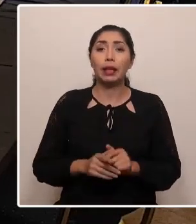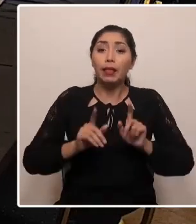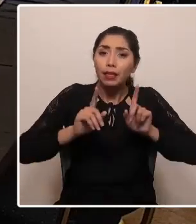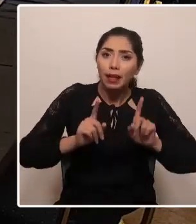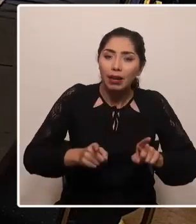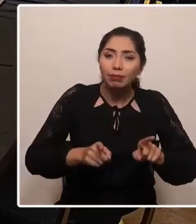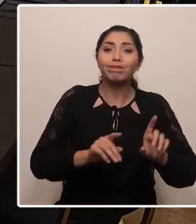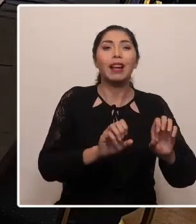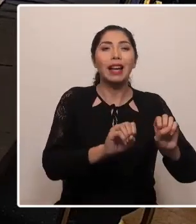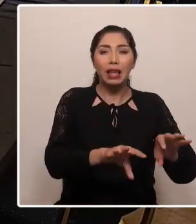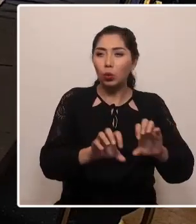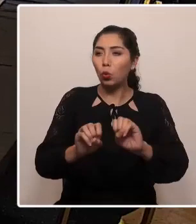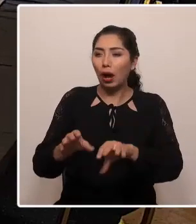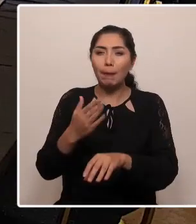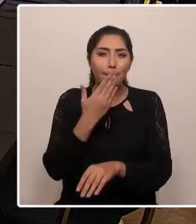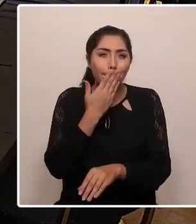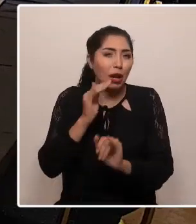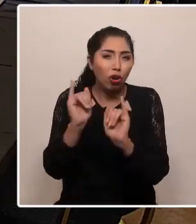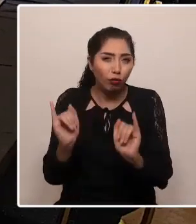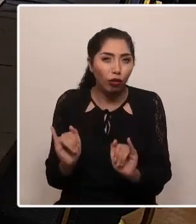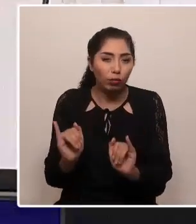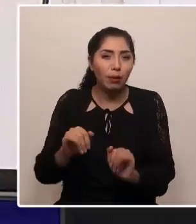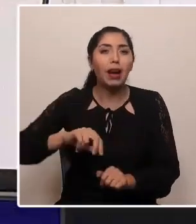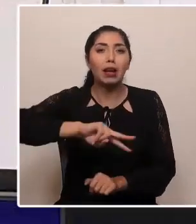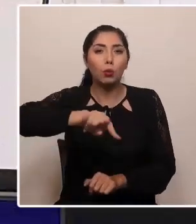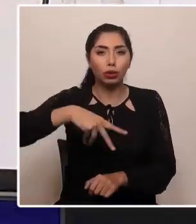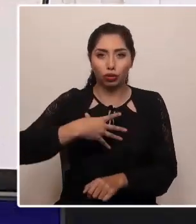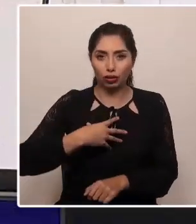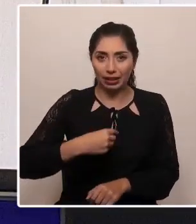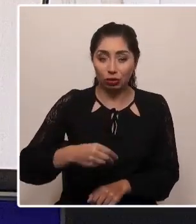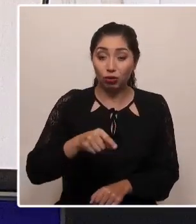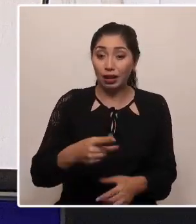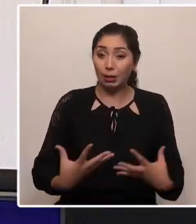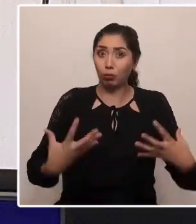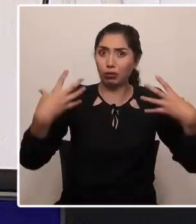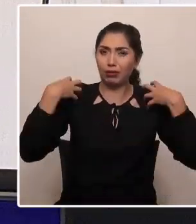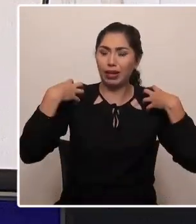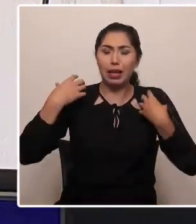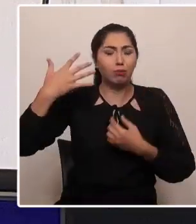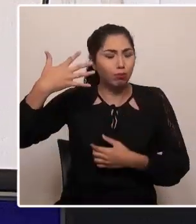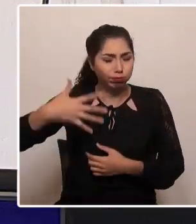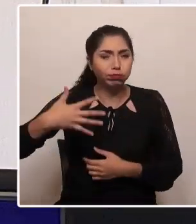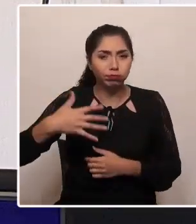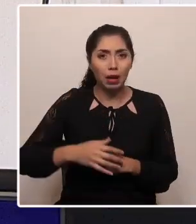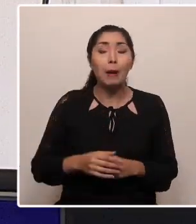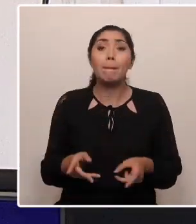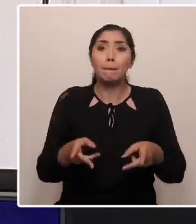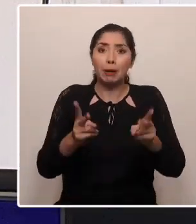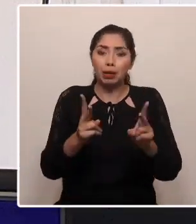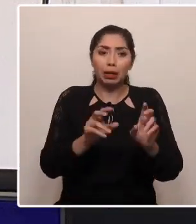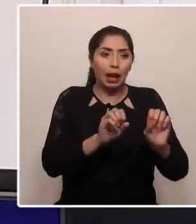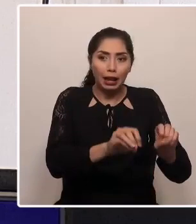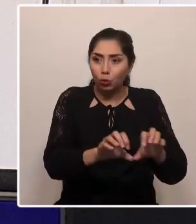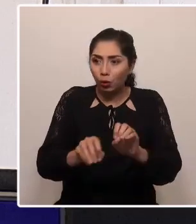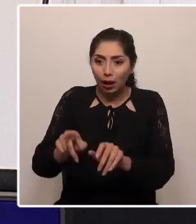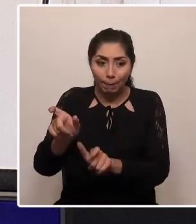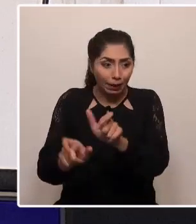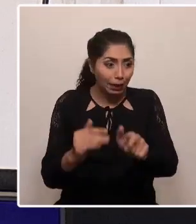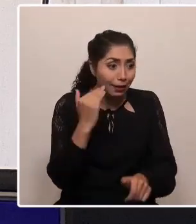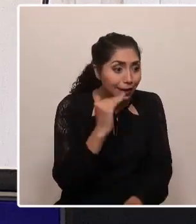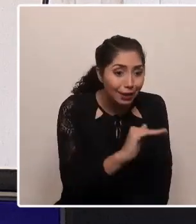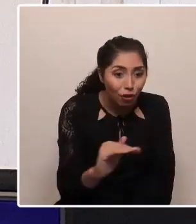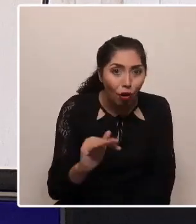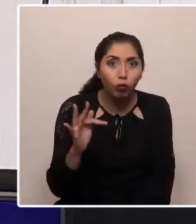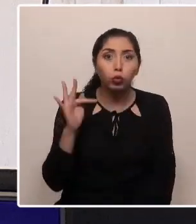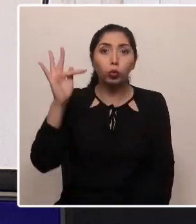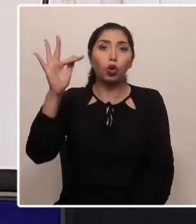mejor forma a nuestros hijos, una responsabilidad tan relevante que nos permite formar a quienes serán los profesores,